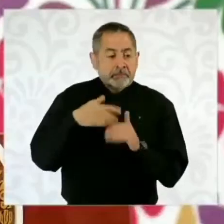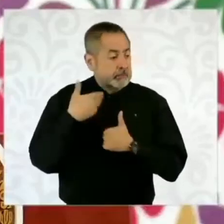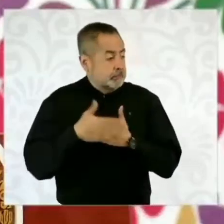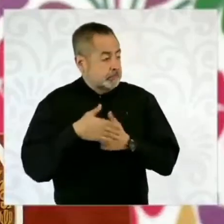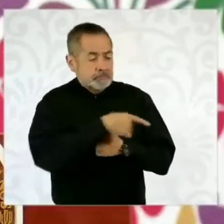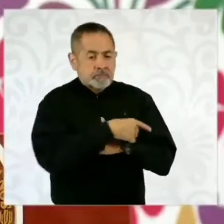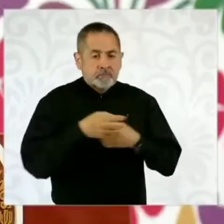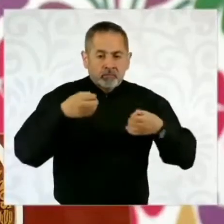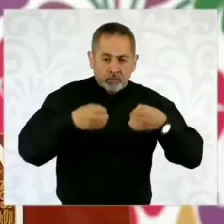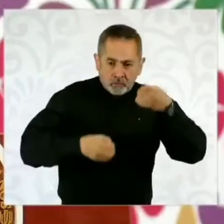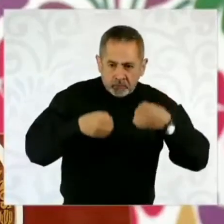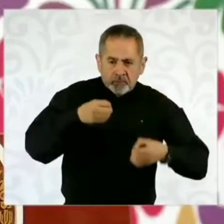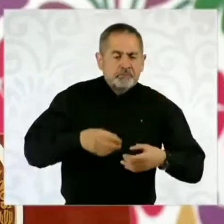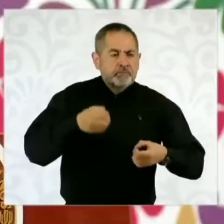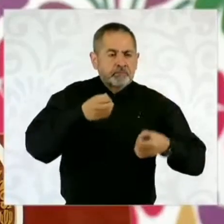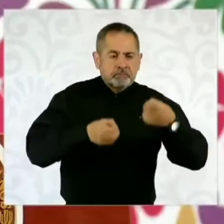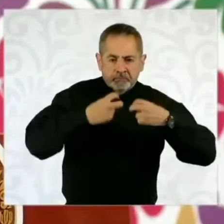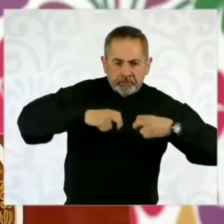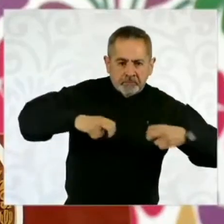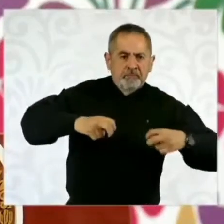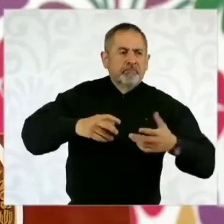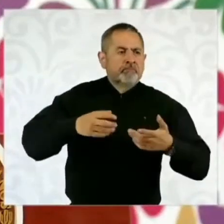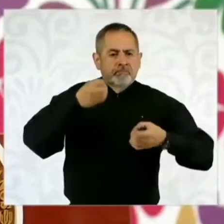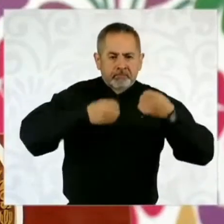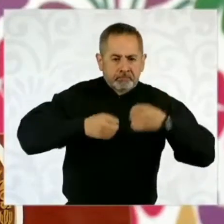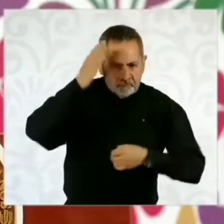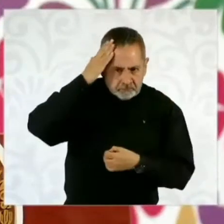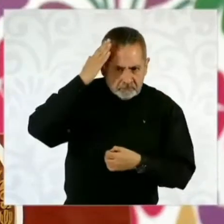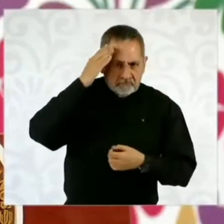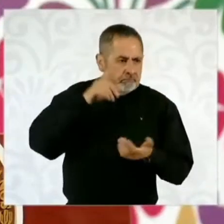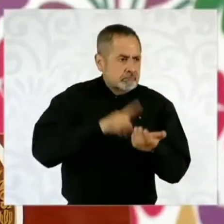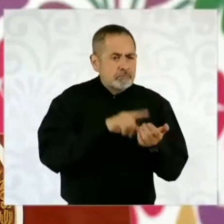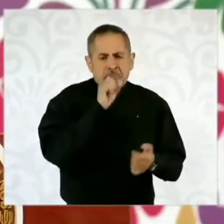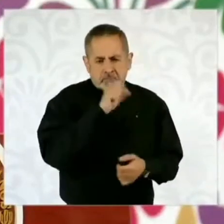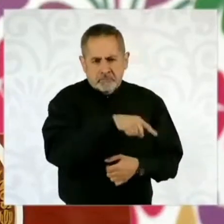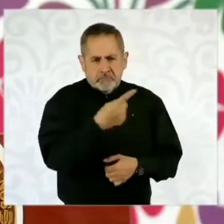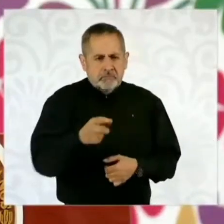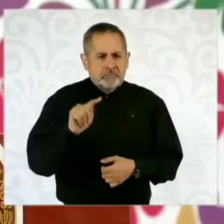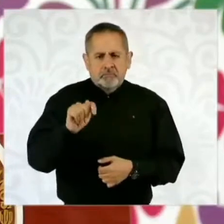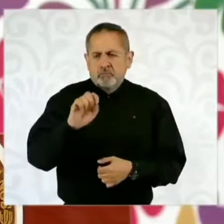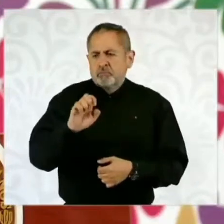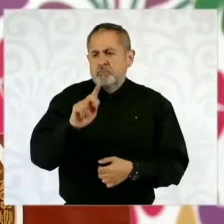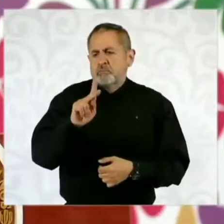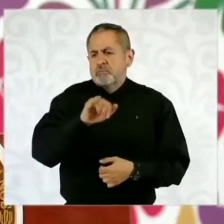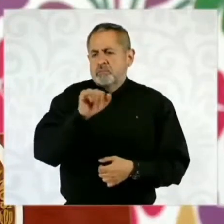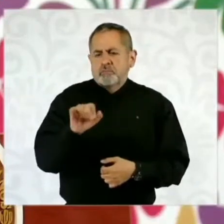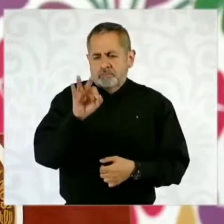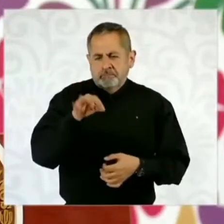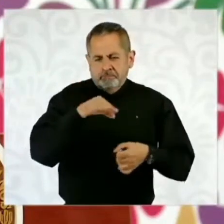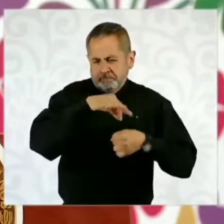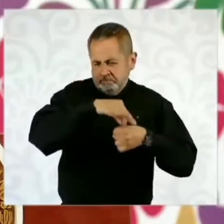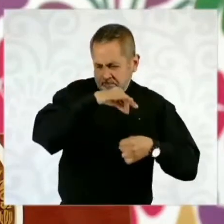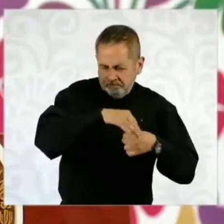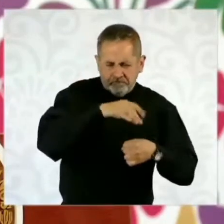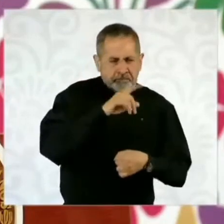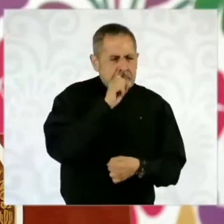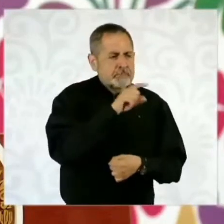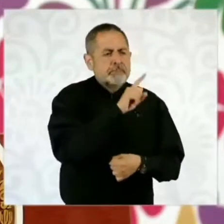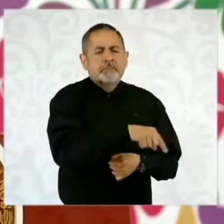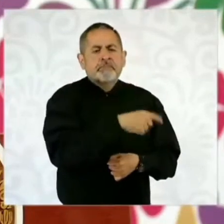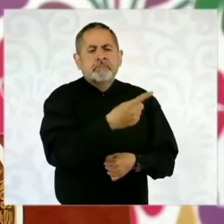magistrados y ministros, y también de magistrados del Tribunal Electoral y del Tribunal